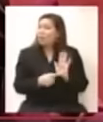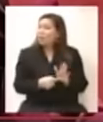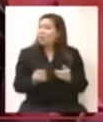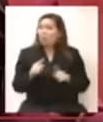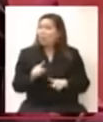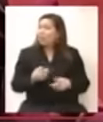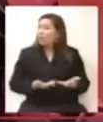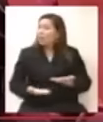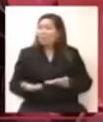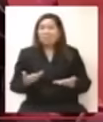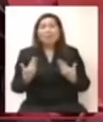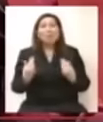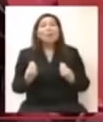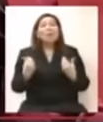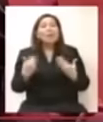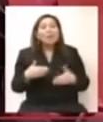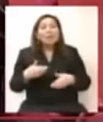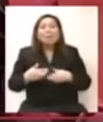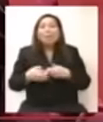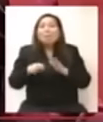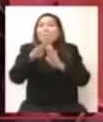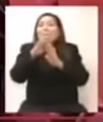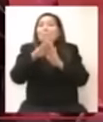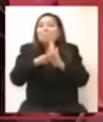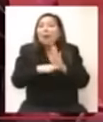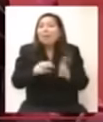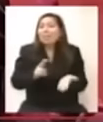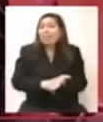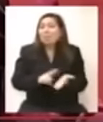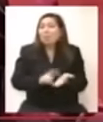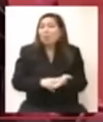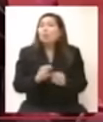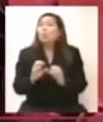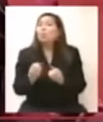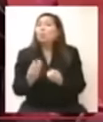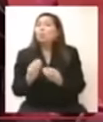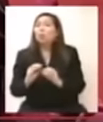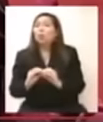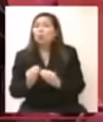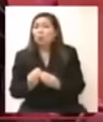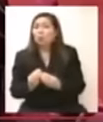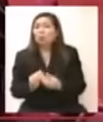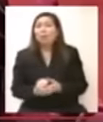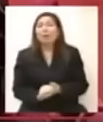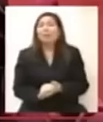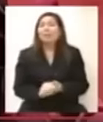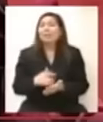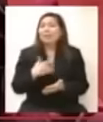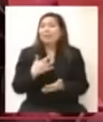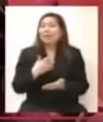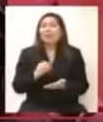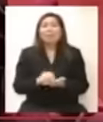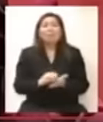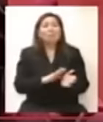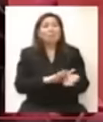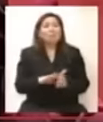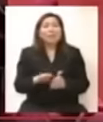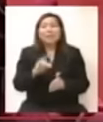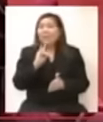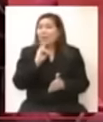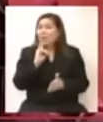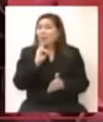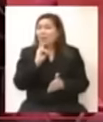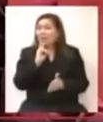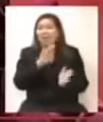acuerdo comercial porque ya se ha producido una bajada de aranceles en muchos sectores y en las áreas sensibles y descartó que Estados